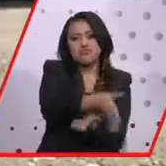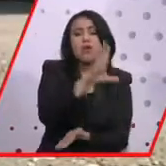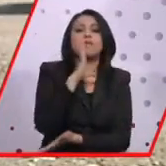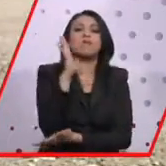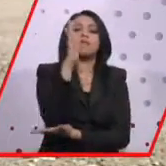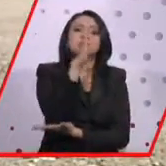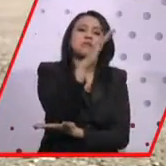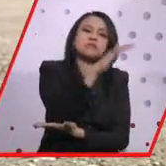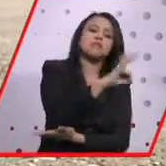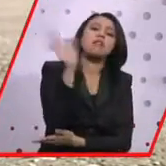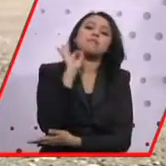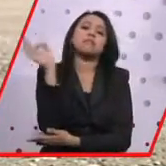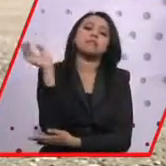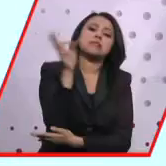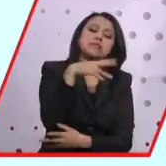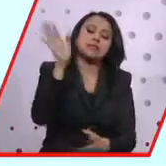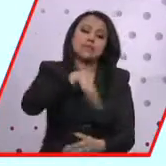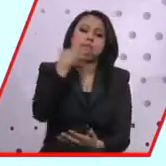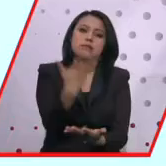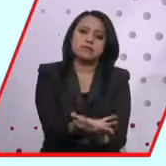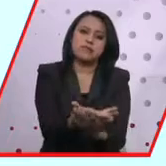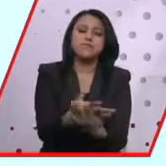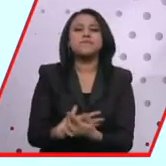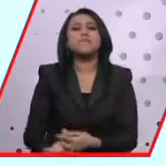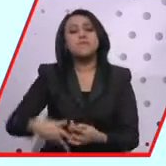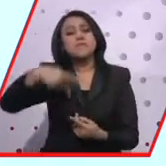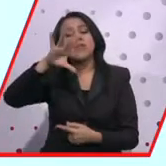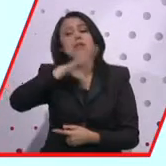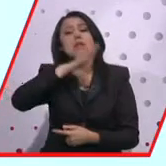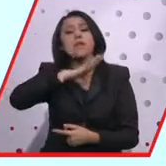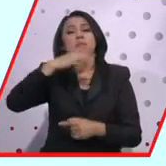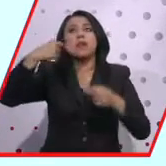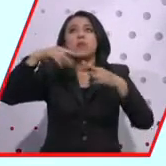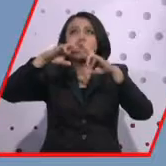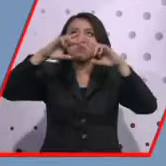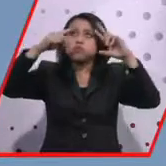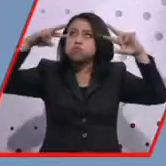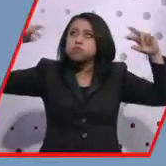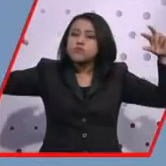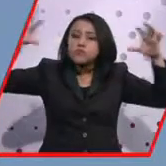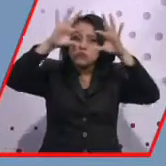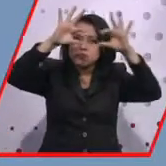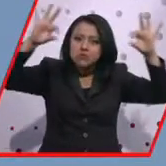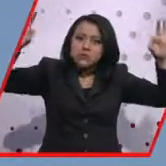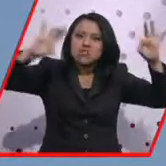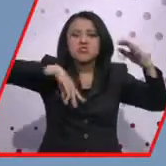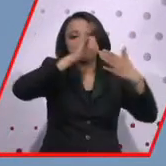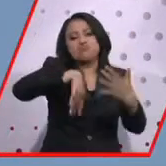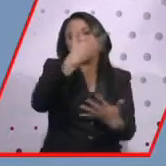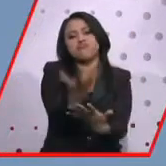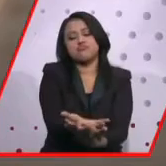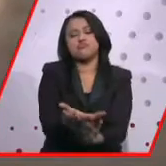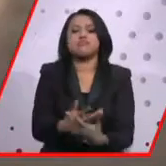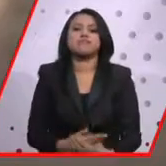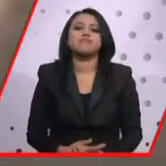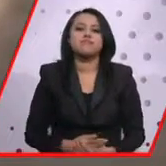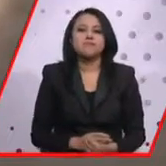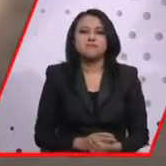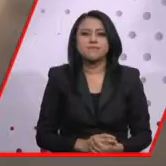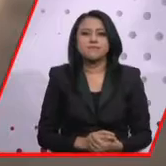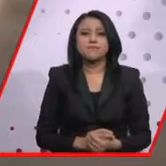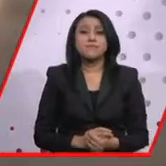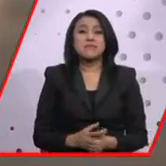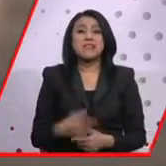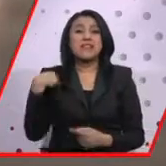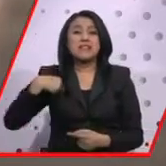mantiene tambaleante y a punto de caer. Si no fuera por la maraña de cables que lo sostienen, ya estuviera en el suelo. Al principio